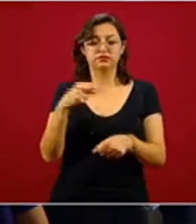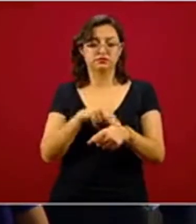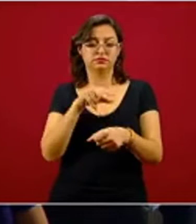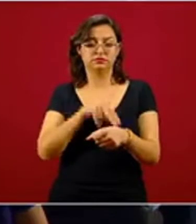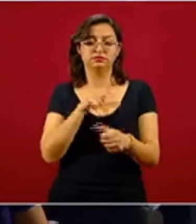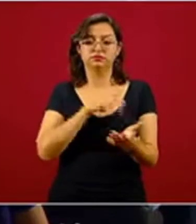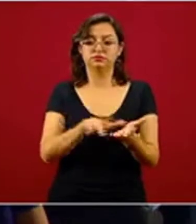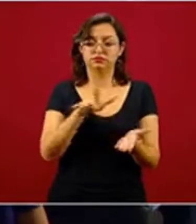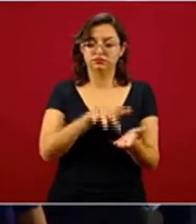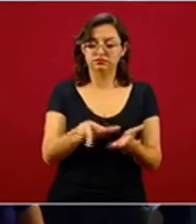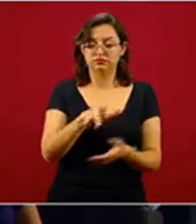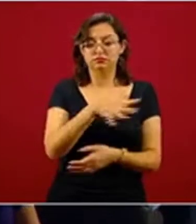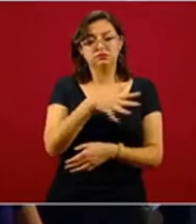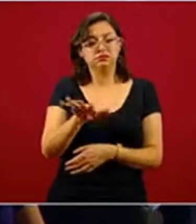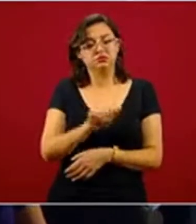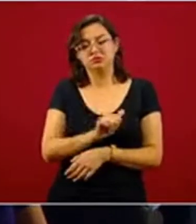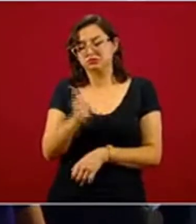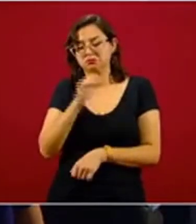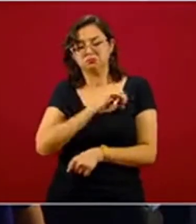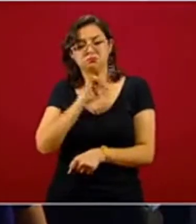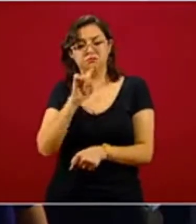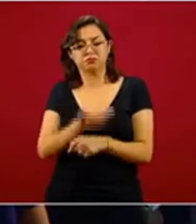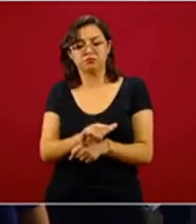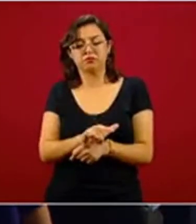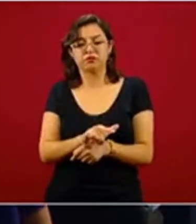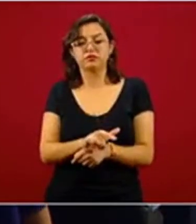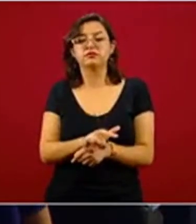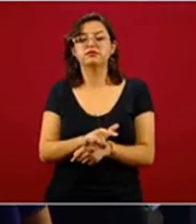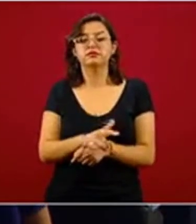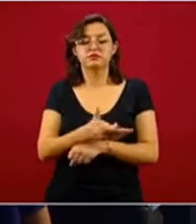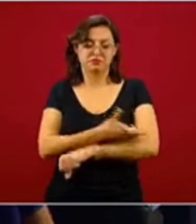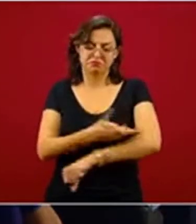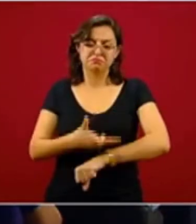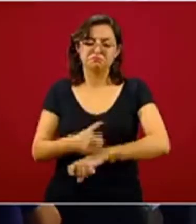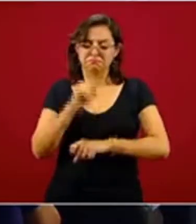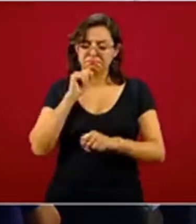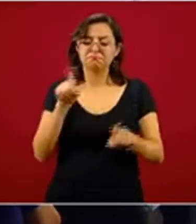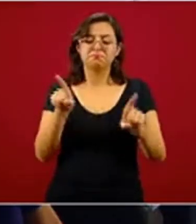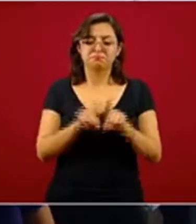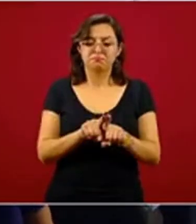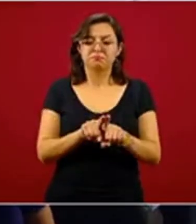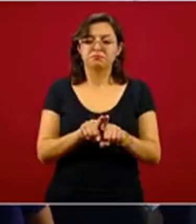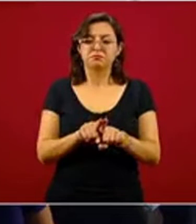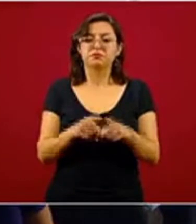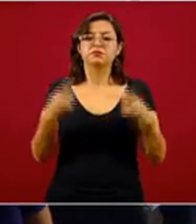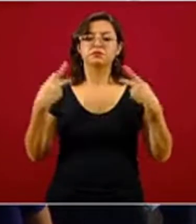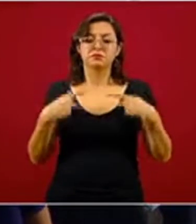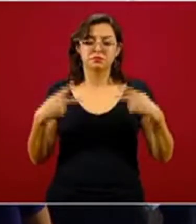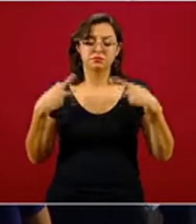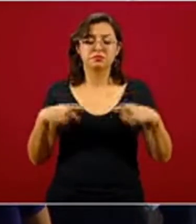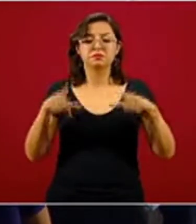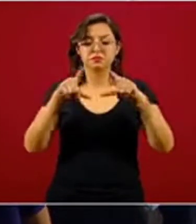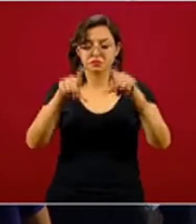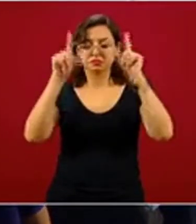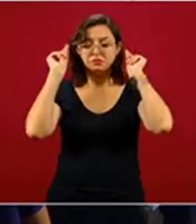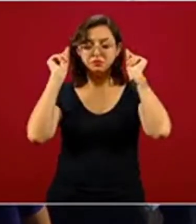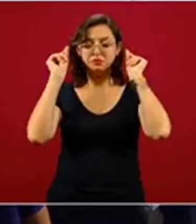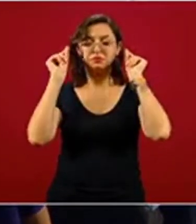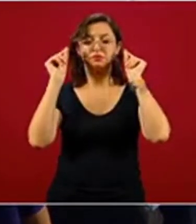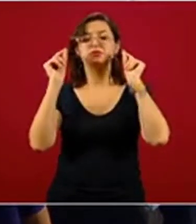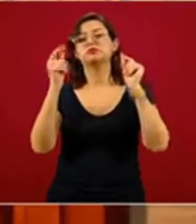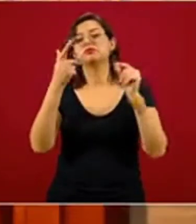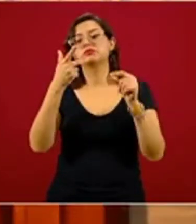ser generales, de otras especialidades, médicos familiares también, y el personal de enfermería,